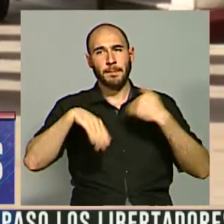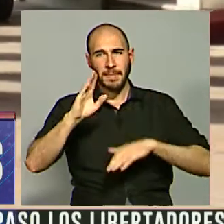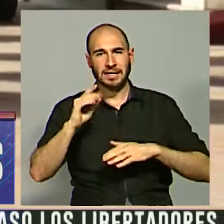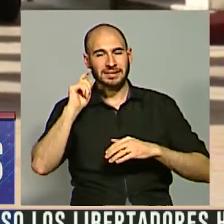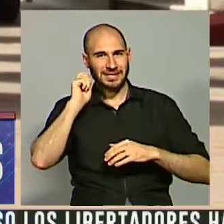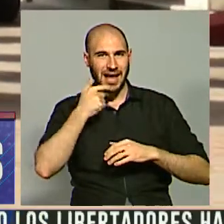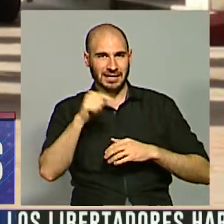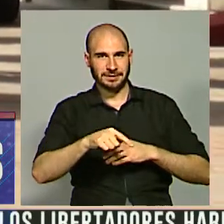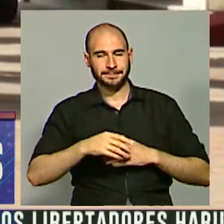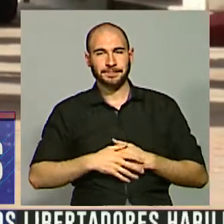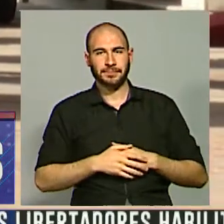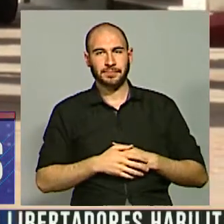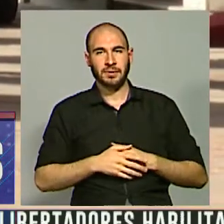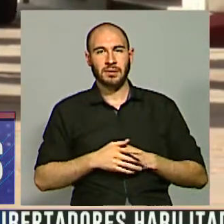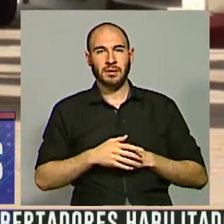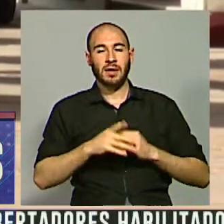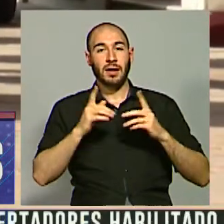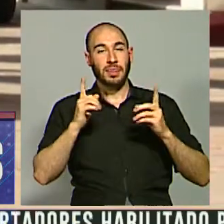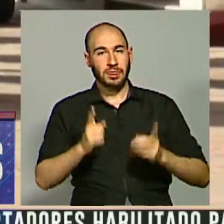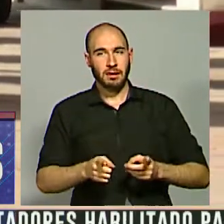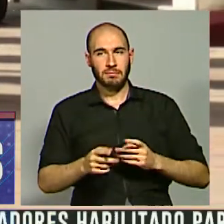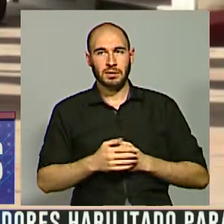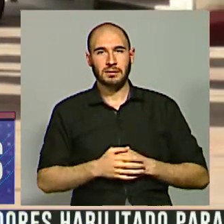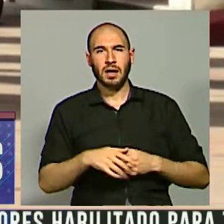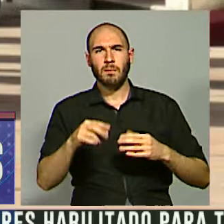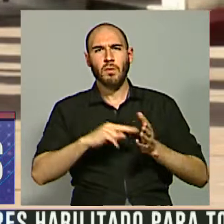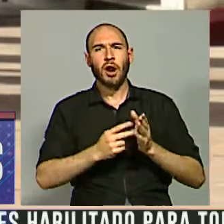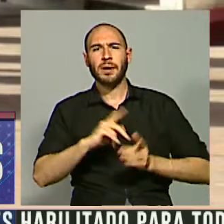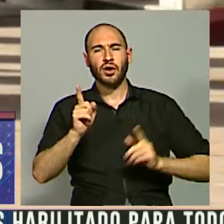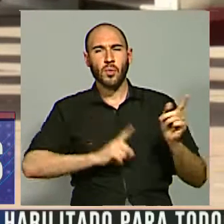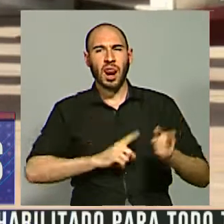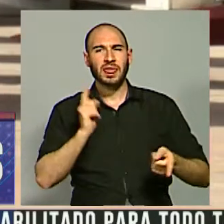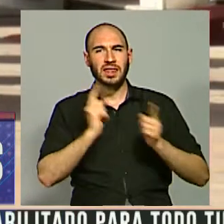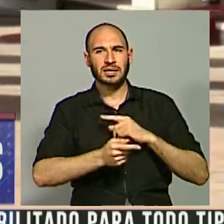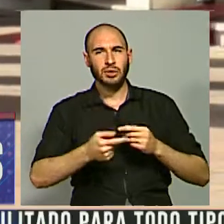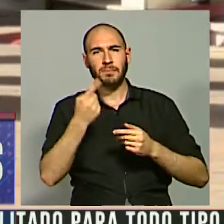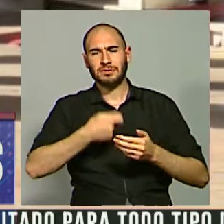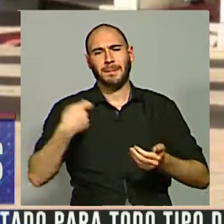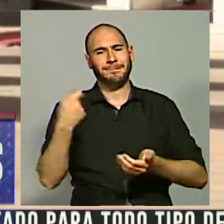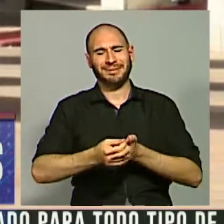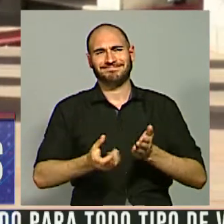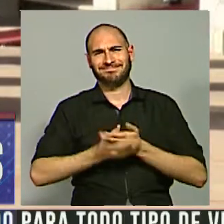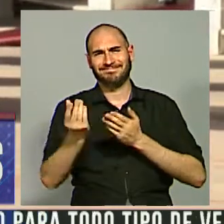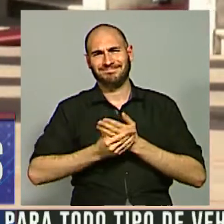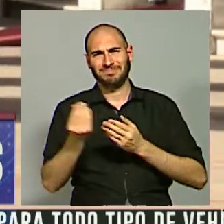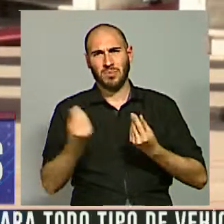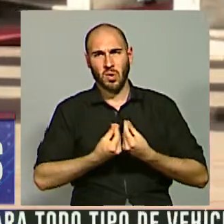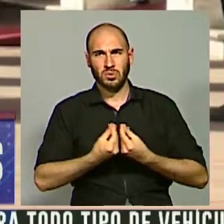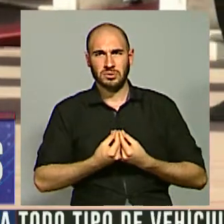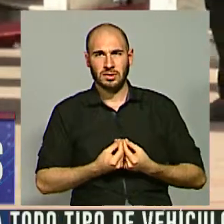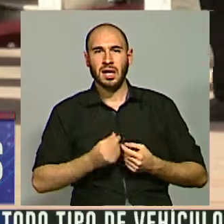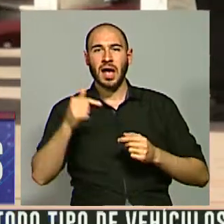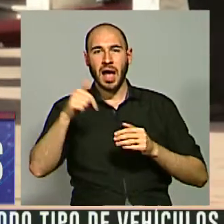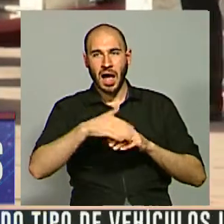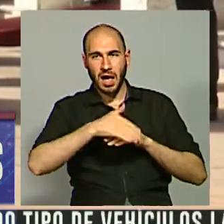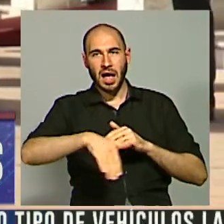este servicio y de algún modo lo que empieza a afectar directamente al bolsillo de los ciudadanos. Es a partir